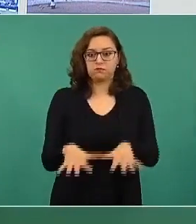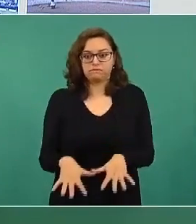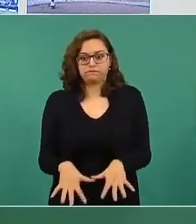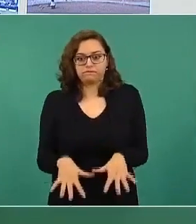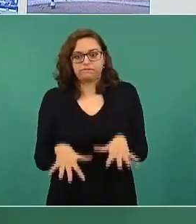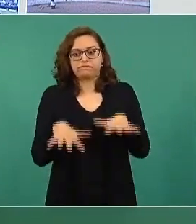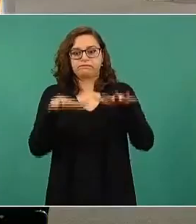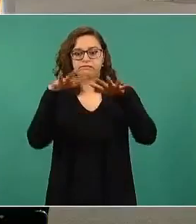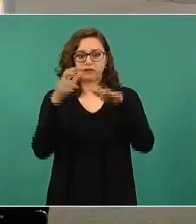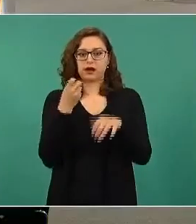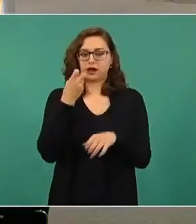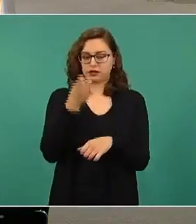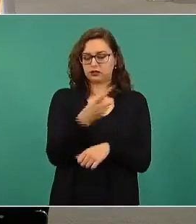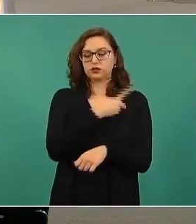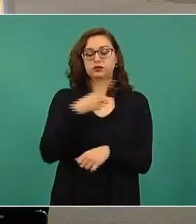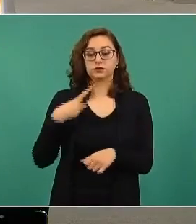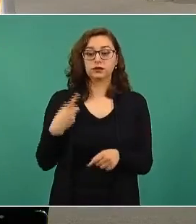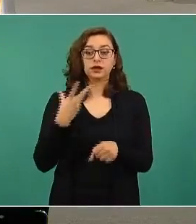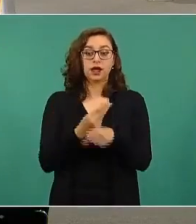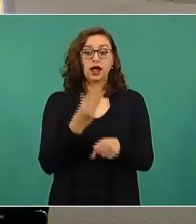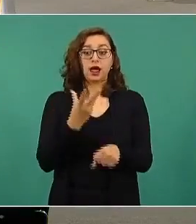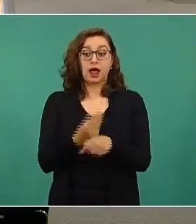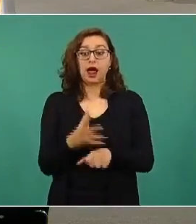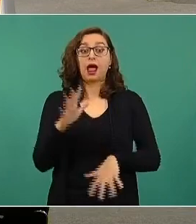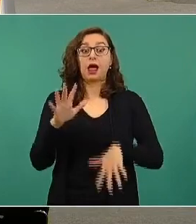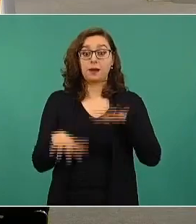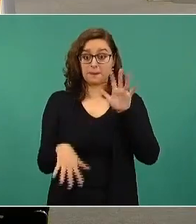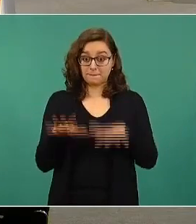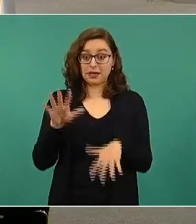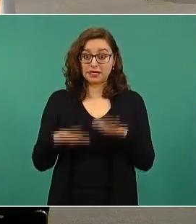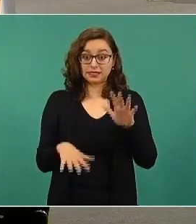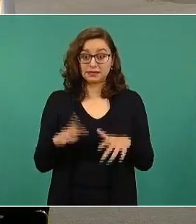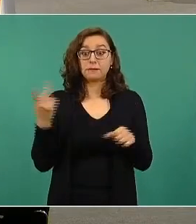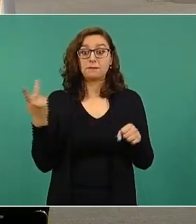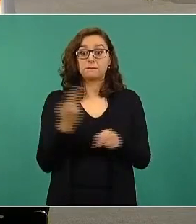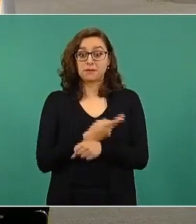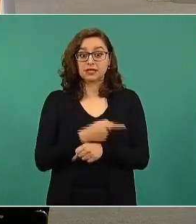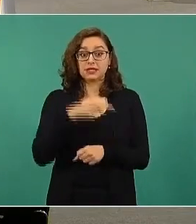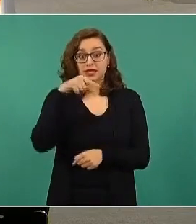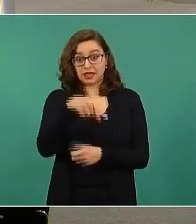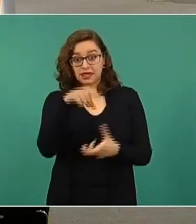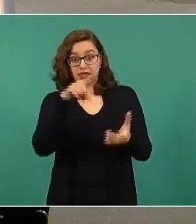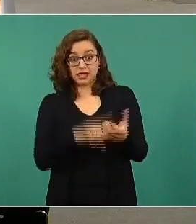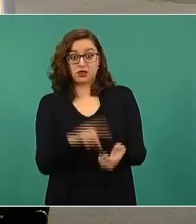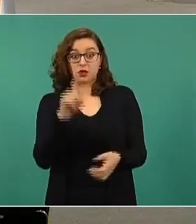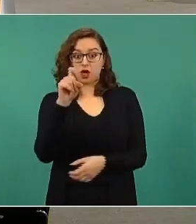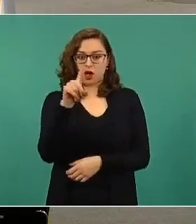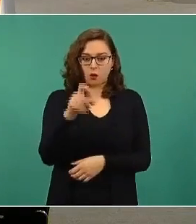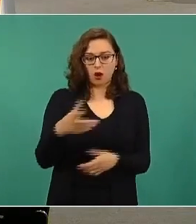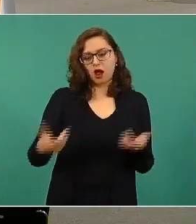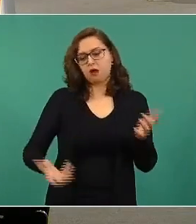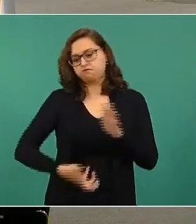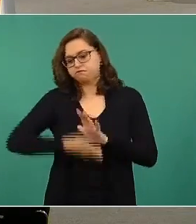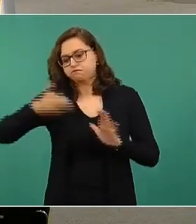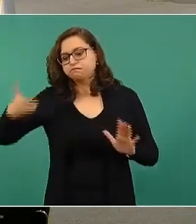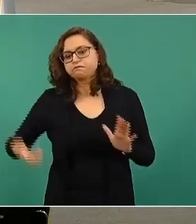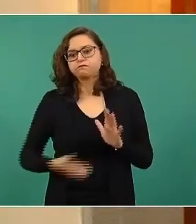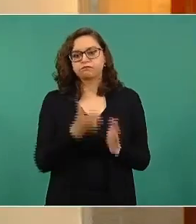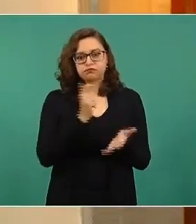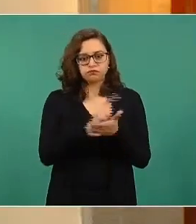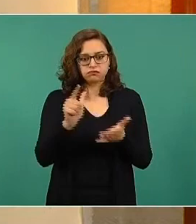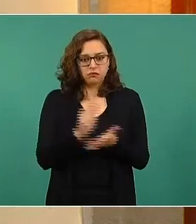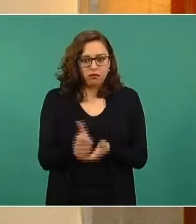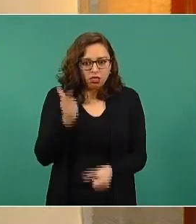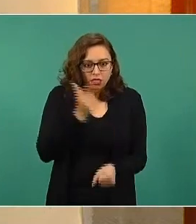salubridad, habíamos encontrado incluso vehículos cuando desasolvamos el represo en la parte inferior, y lo que utilizamos